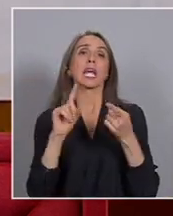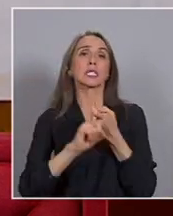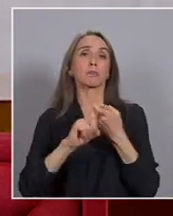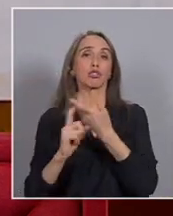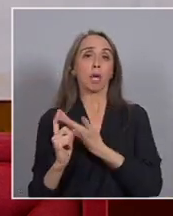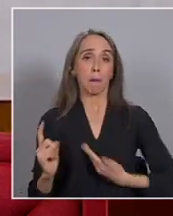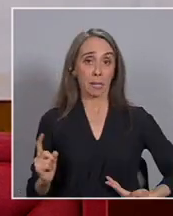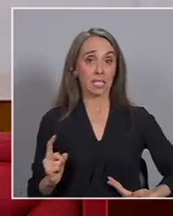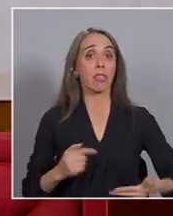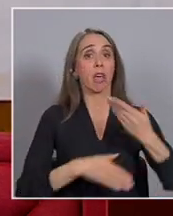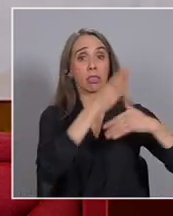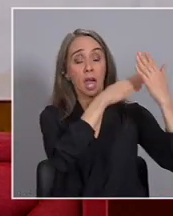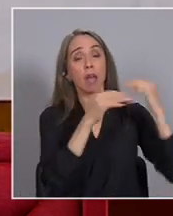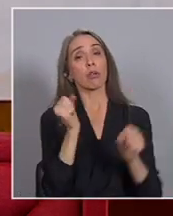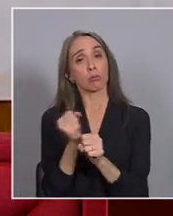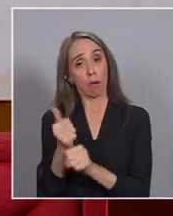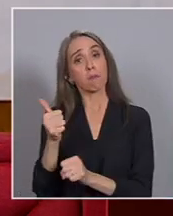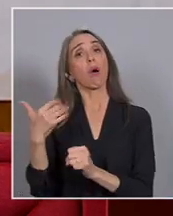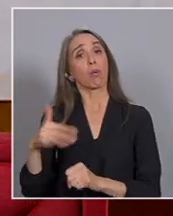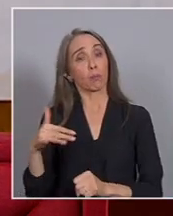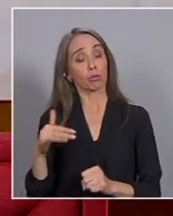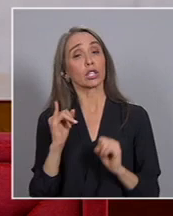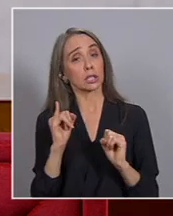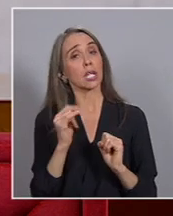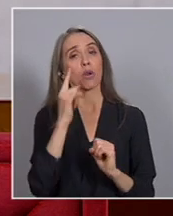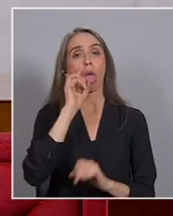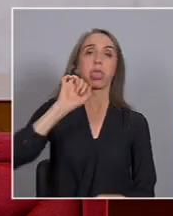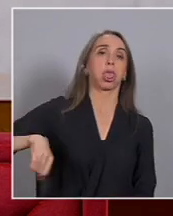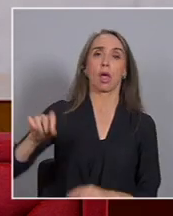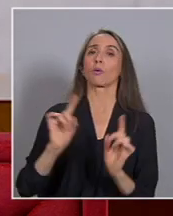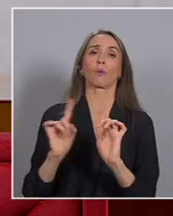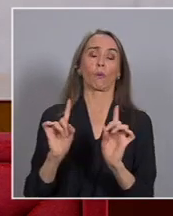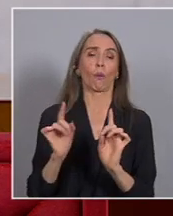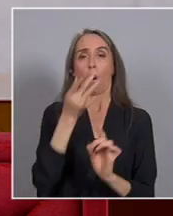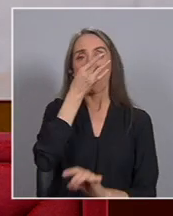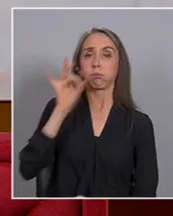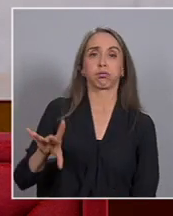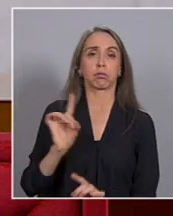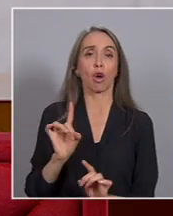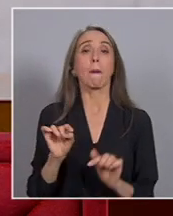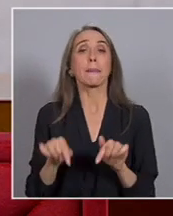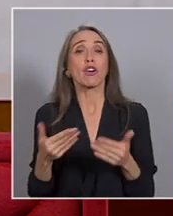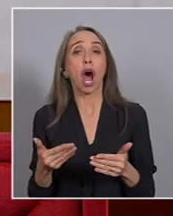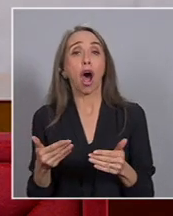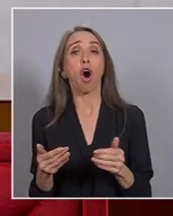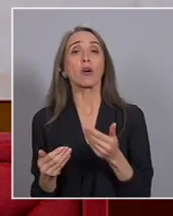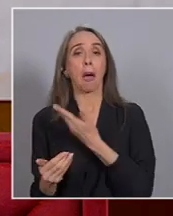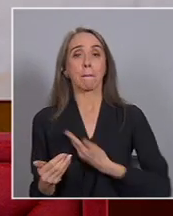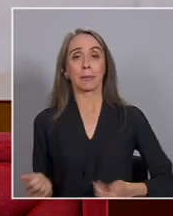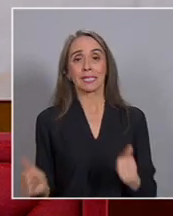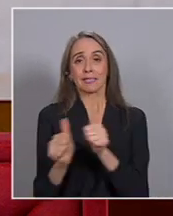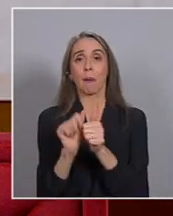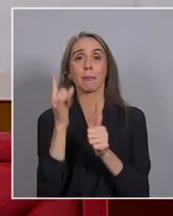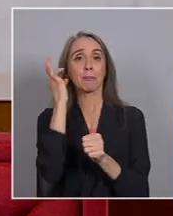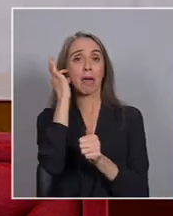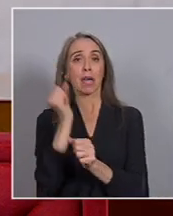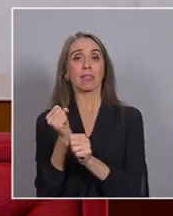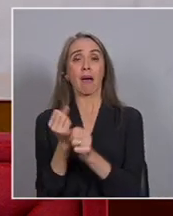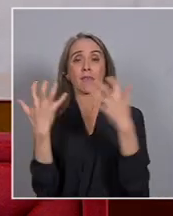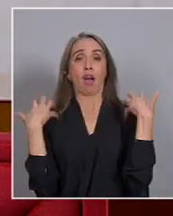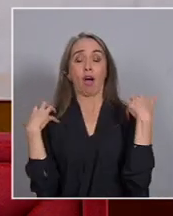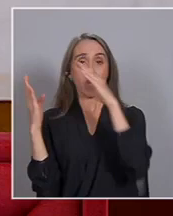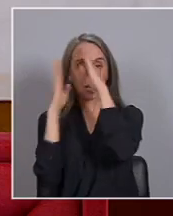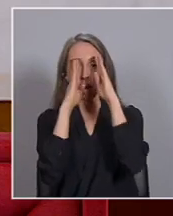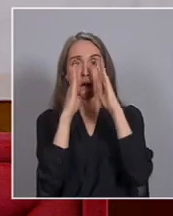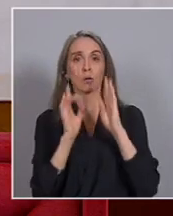realizaron labores muy importantes, pero que hoy no responde a la necesaria probidad y